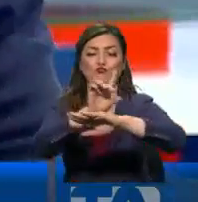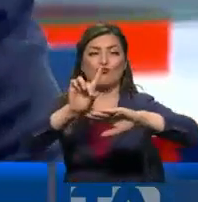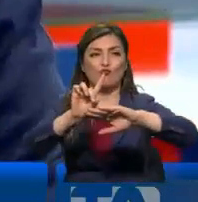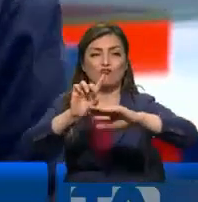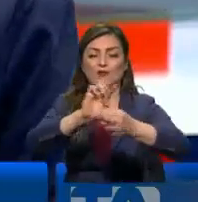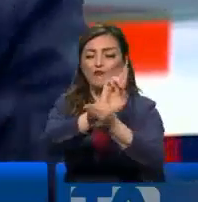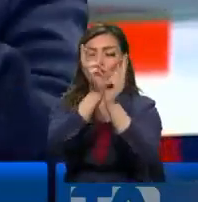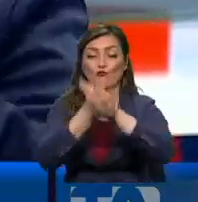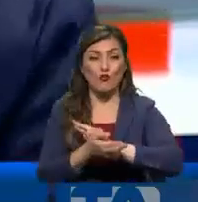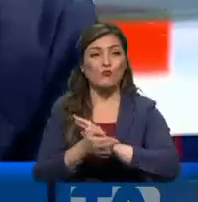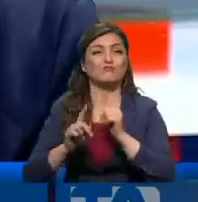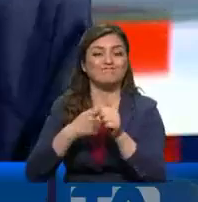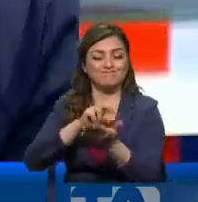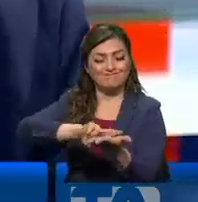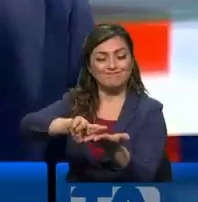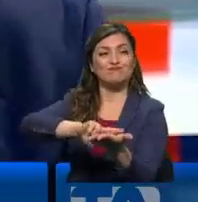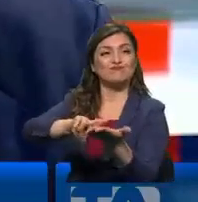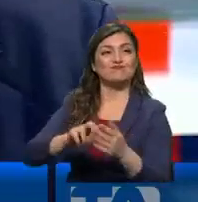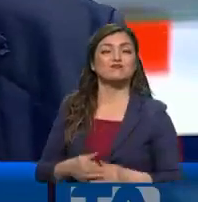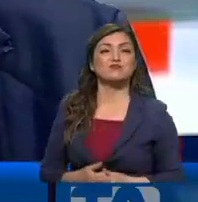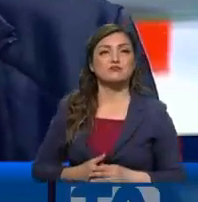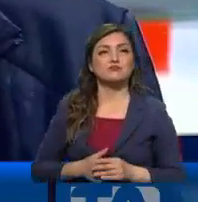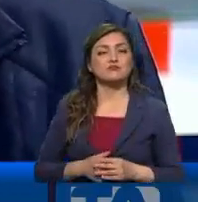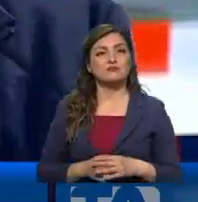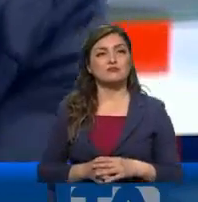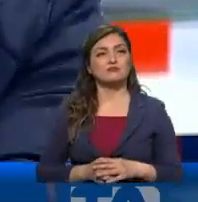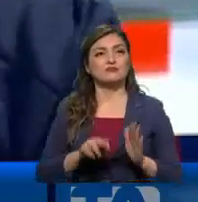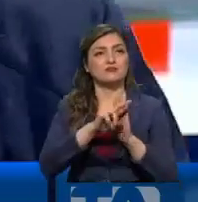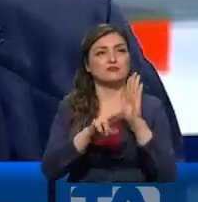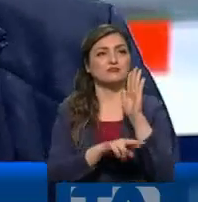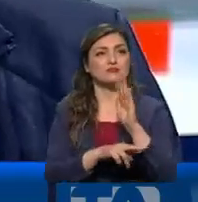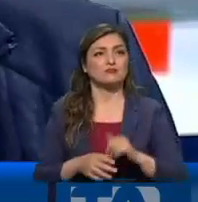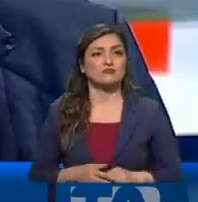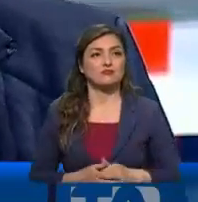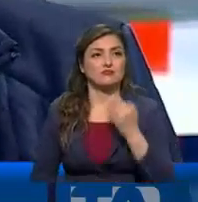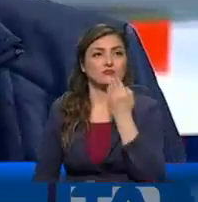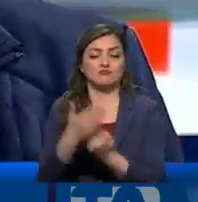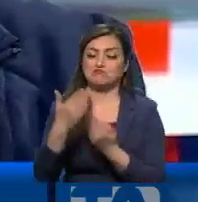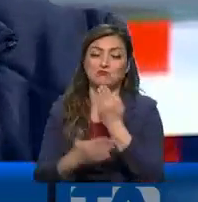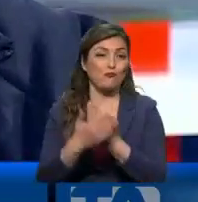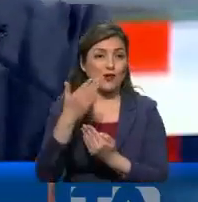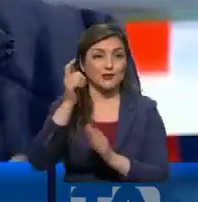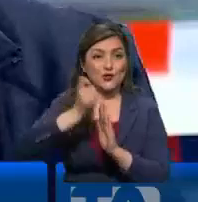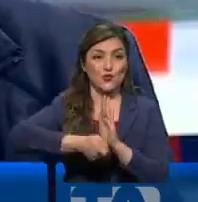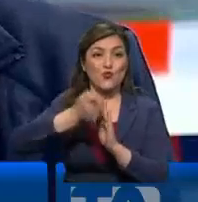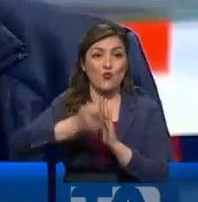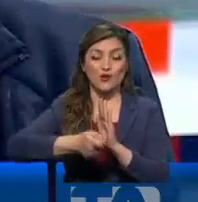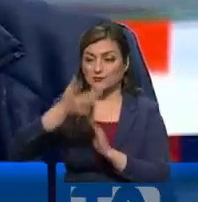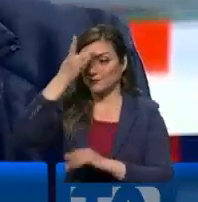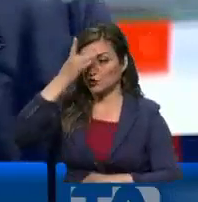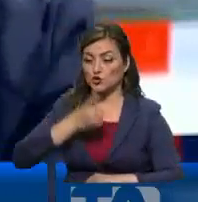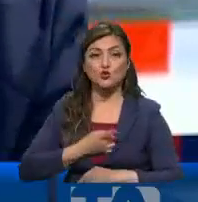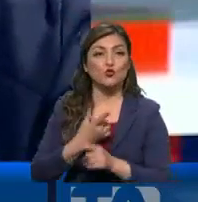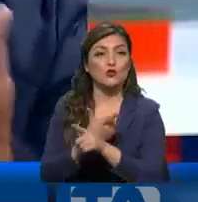se reforma en la primera sesión el reglamento y entonces facilitamos a los jueces para que tomen la